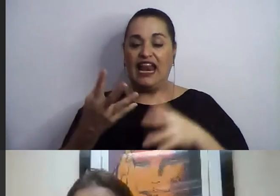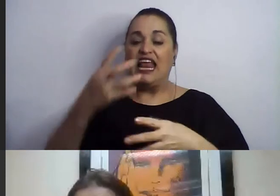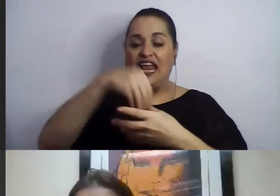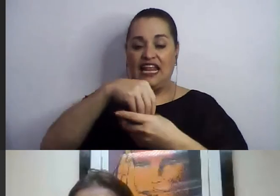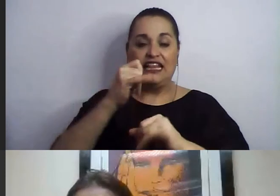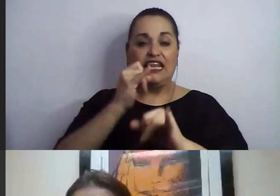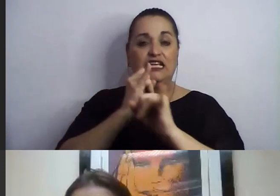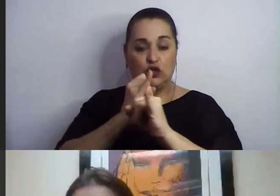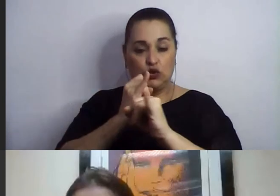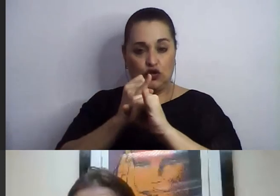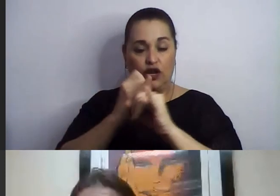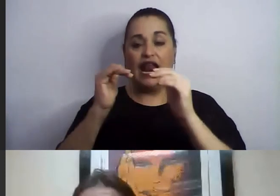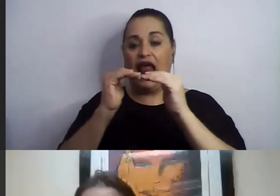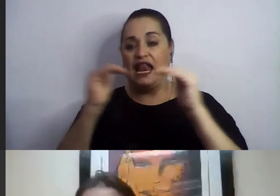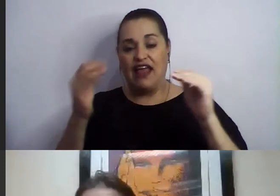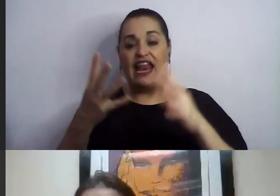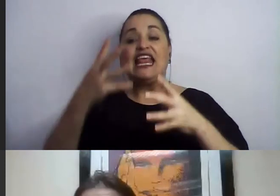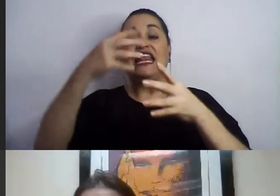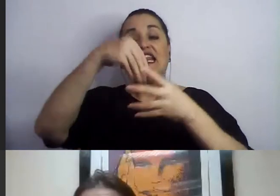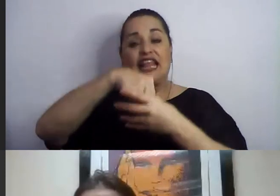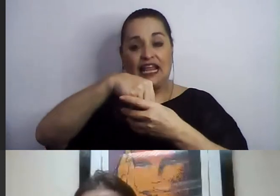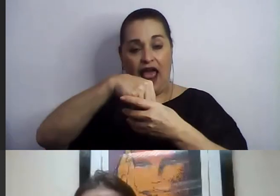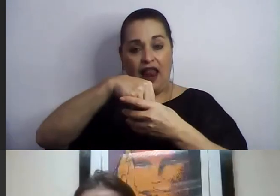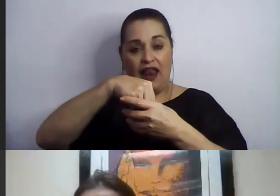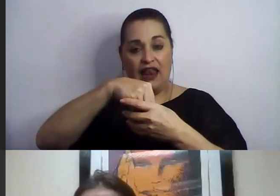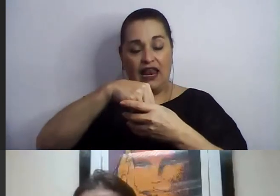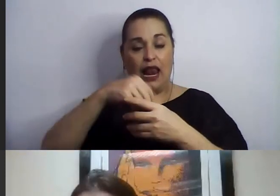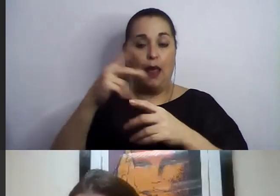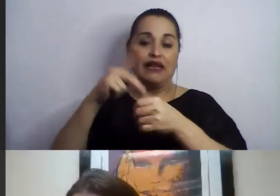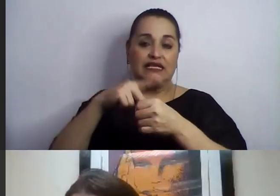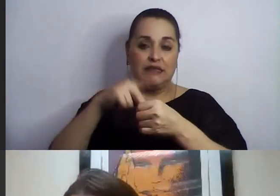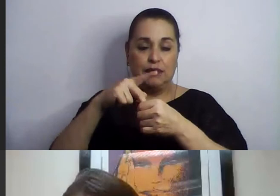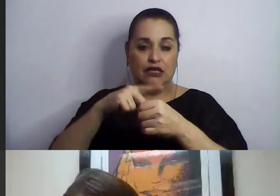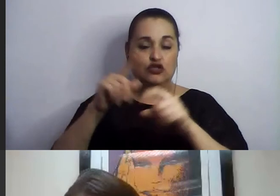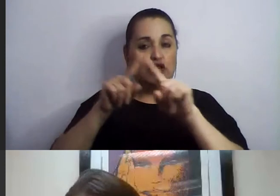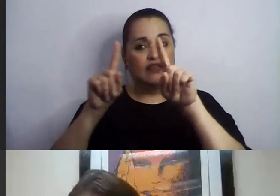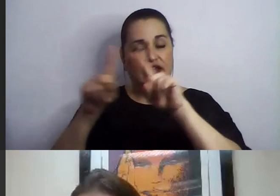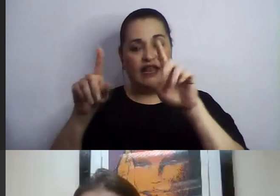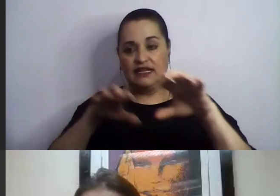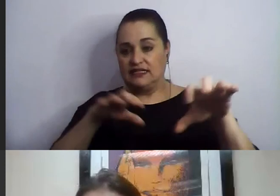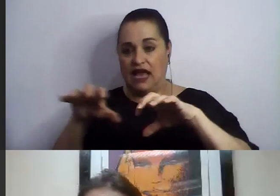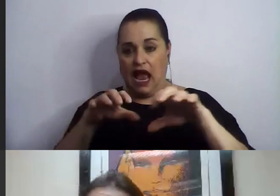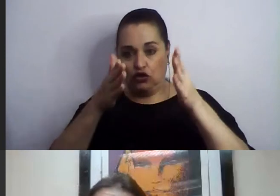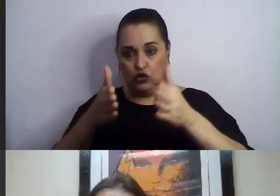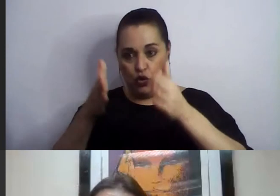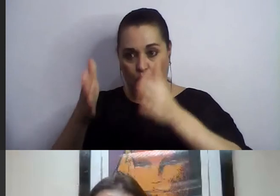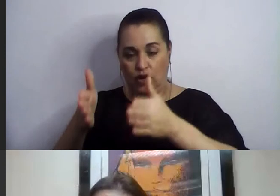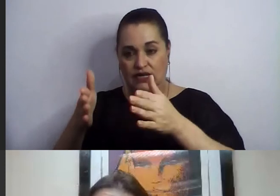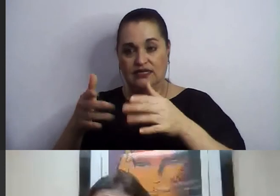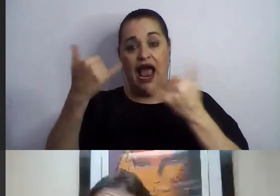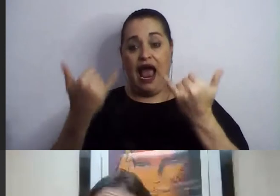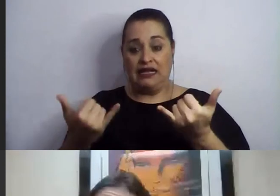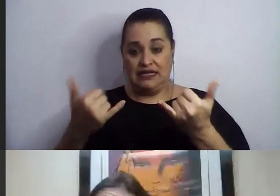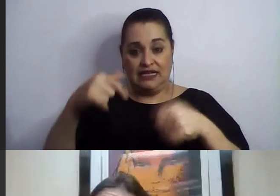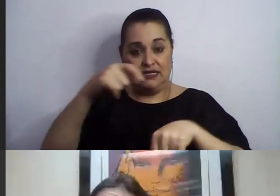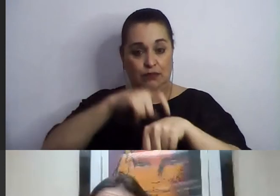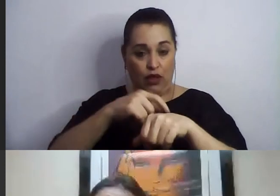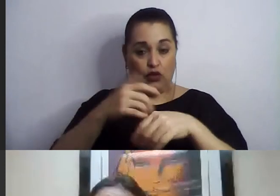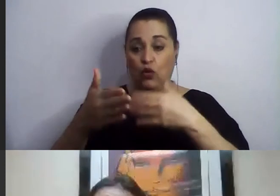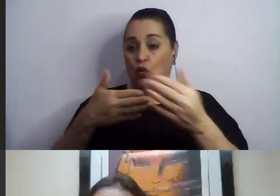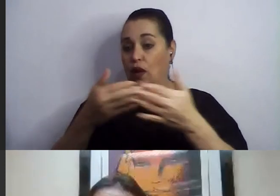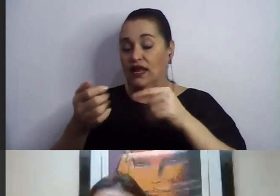interinstitucional y a nivel integral con la participación de los diferentes actores que hasta este momento y que en cualquier